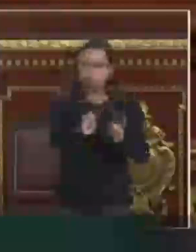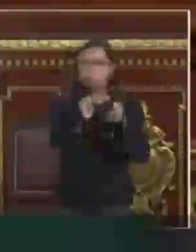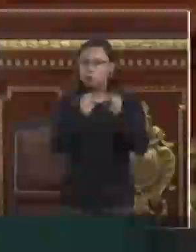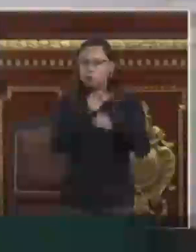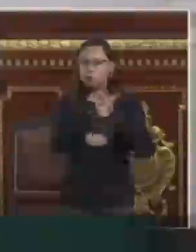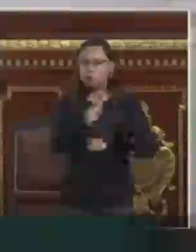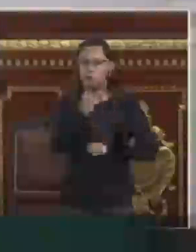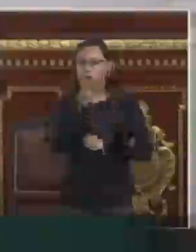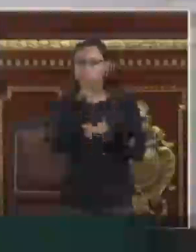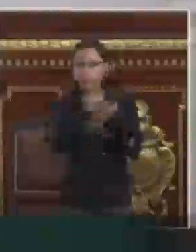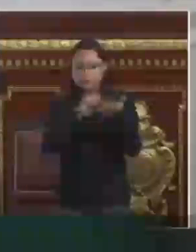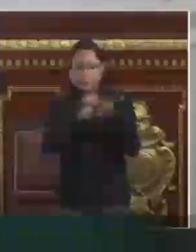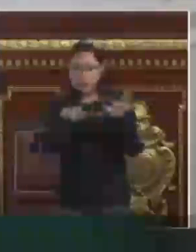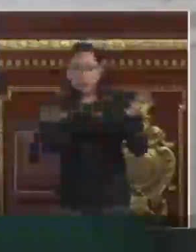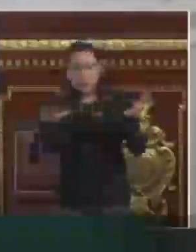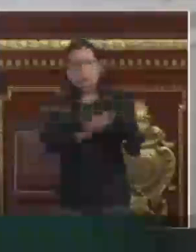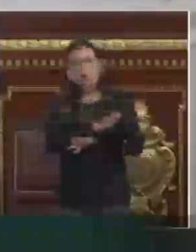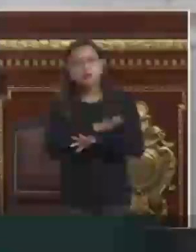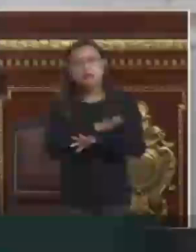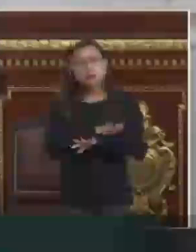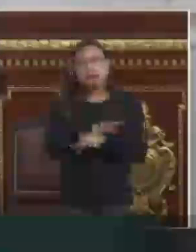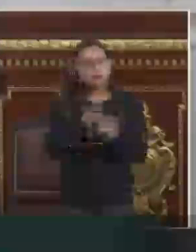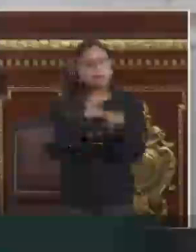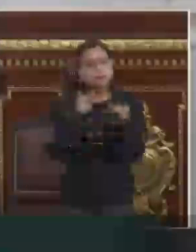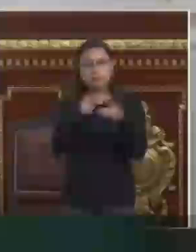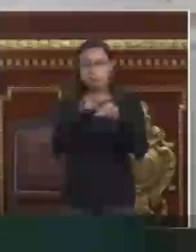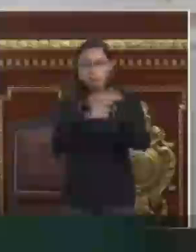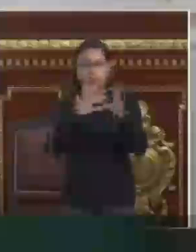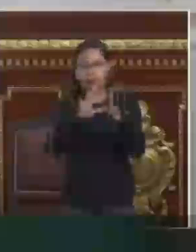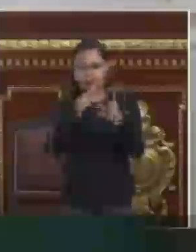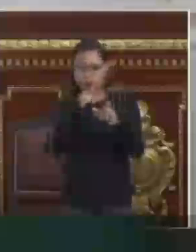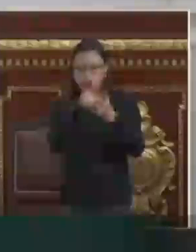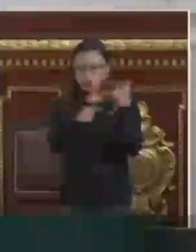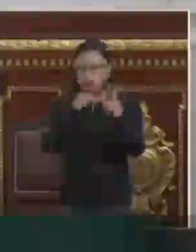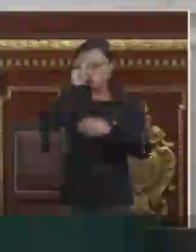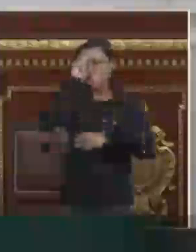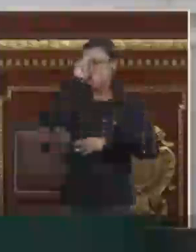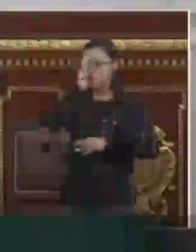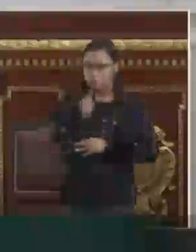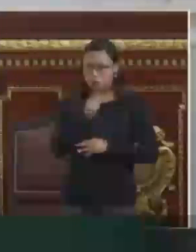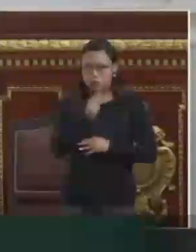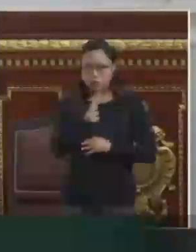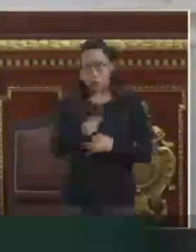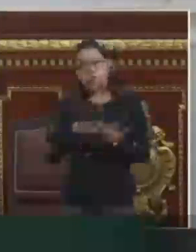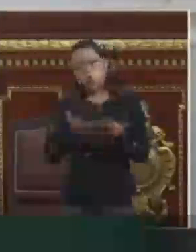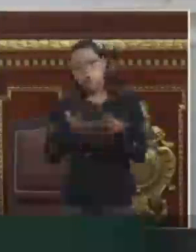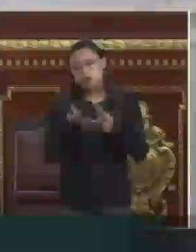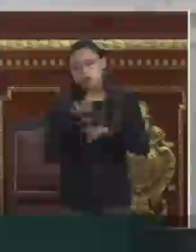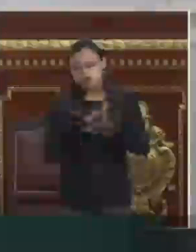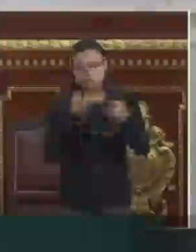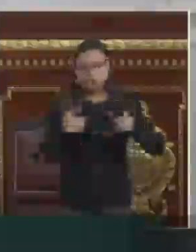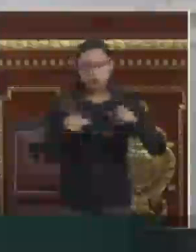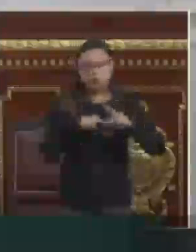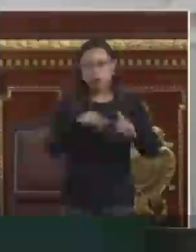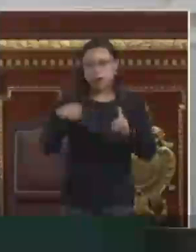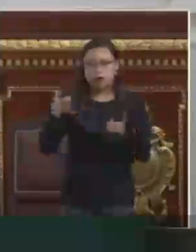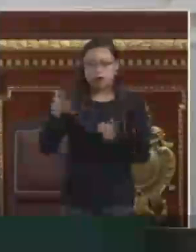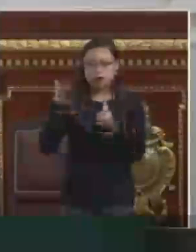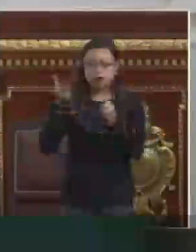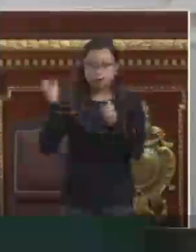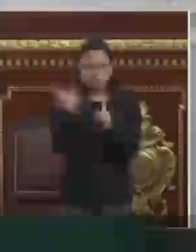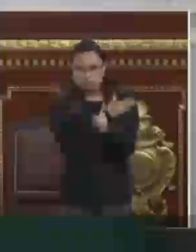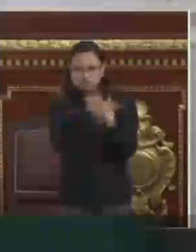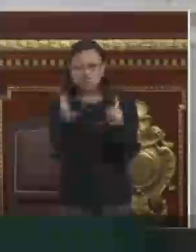Niños y Adolescentes de la Ciudad de México, con lo que se prohíben los castigos corporales contra menores infligidos por padres, madres